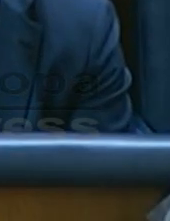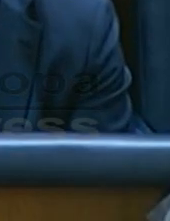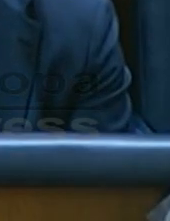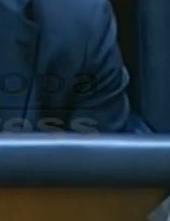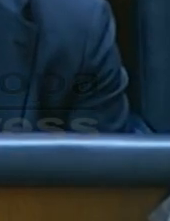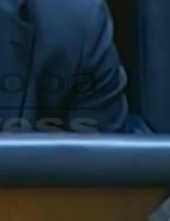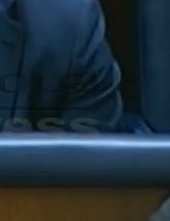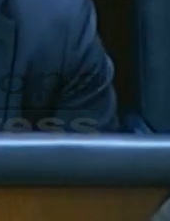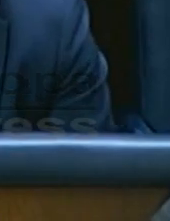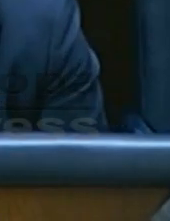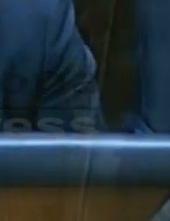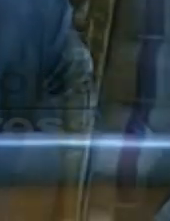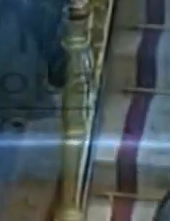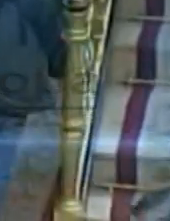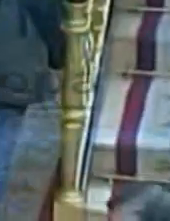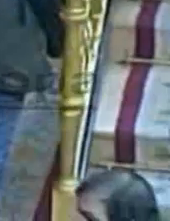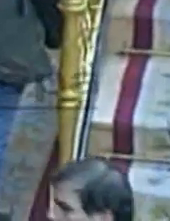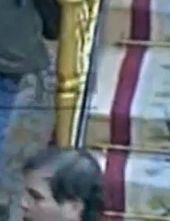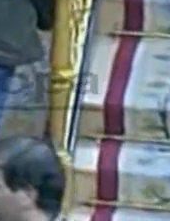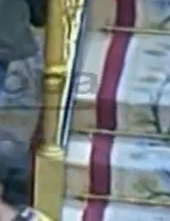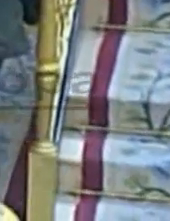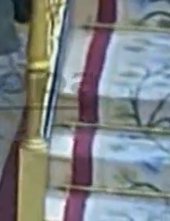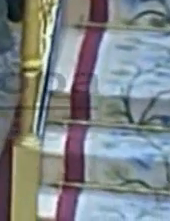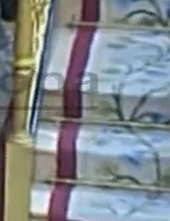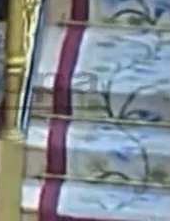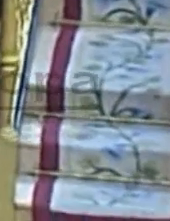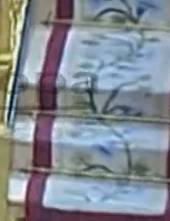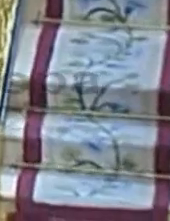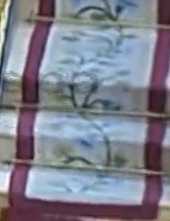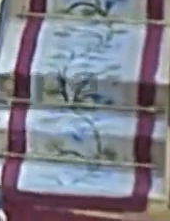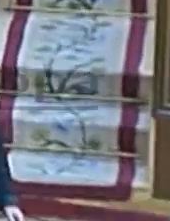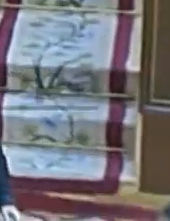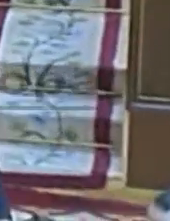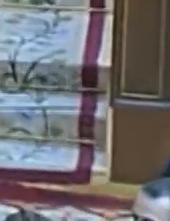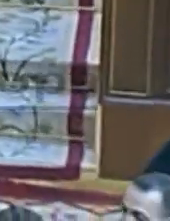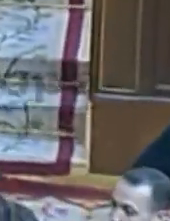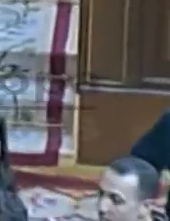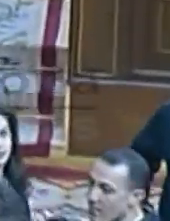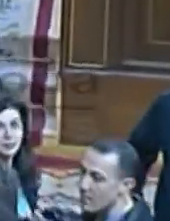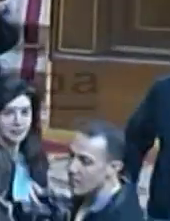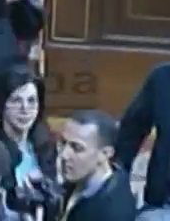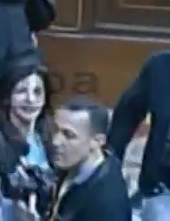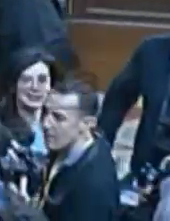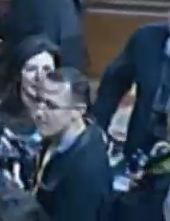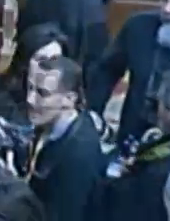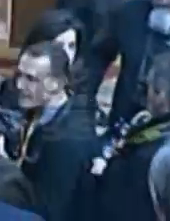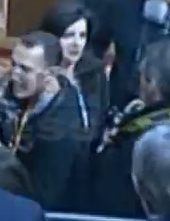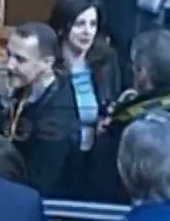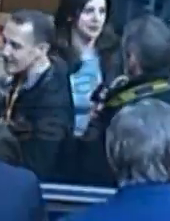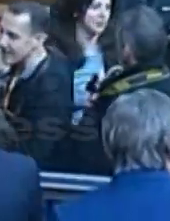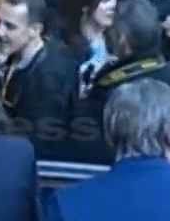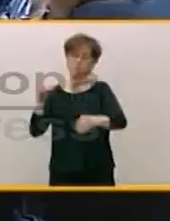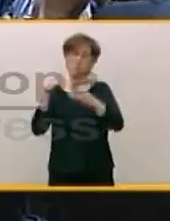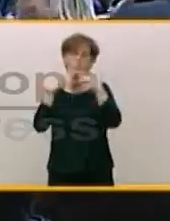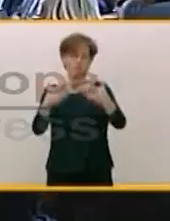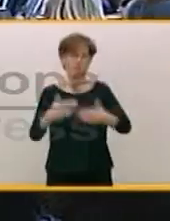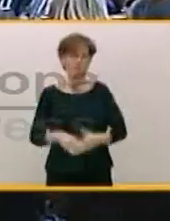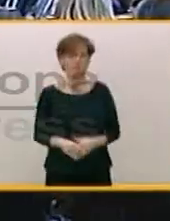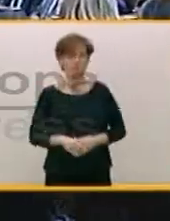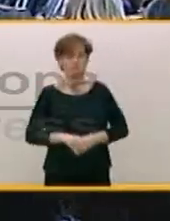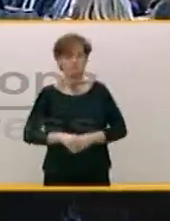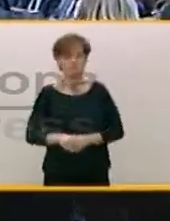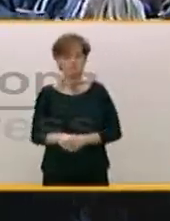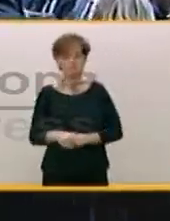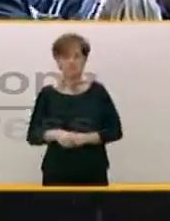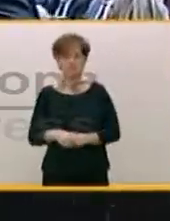Durante su discurso, el líder del PSOE también ha cargado duramente contra la ley del aborto y la LOMCE. Por su parte, el presidente del Gobierno no se ha